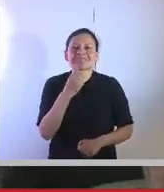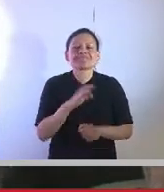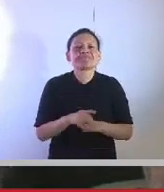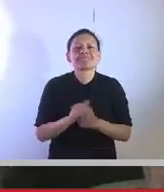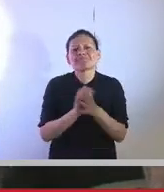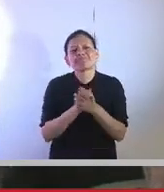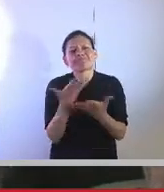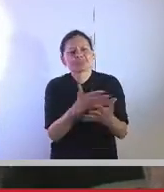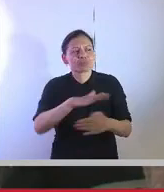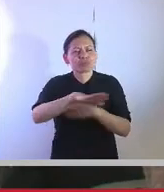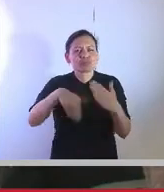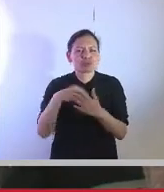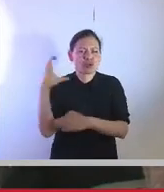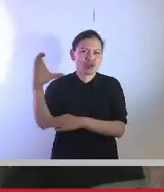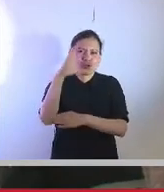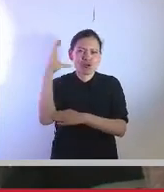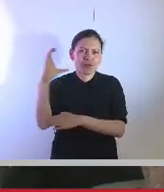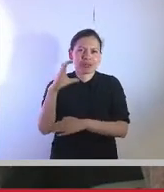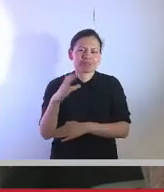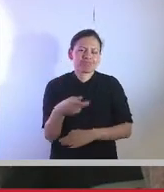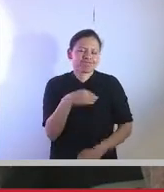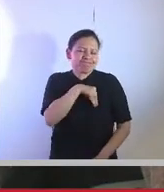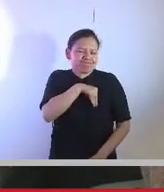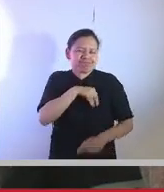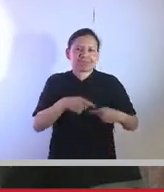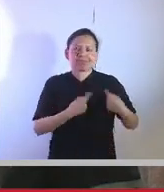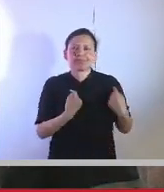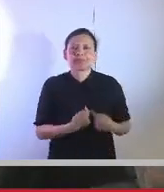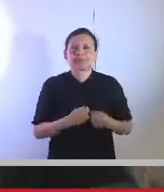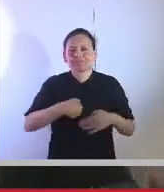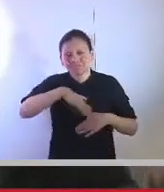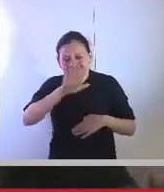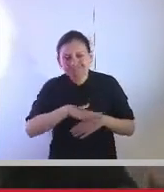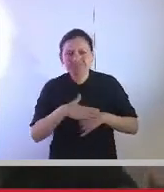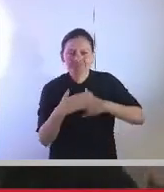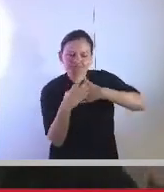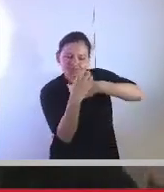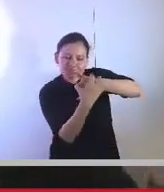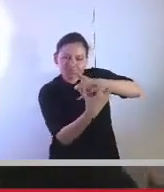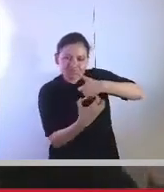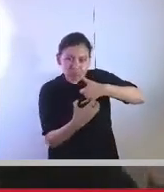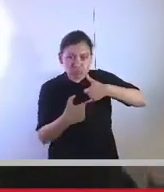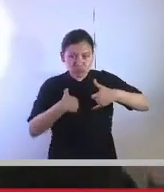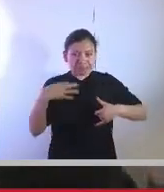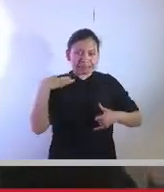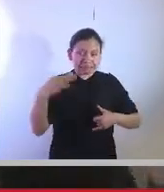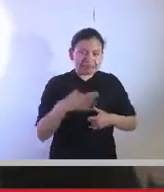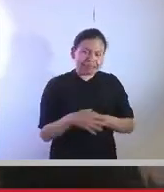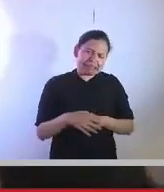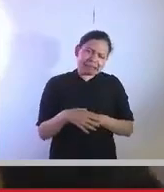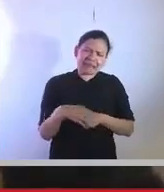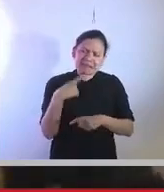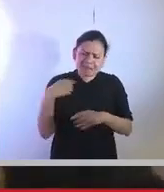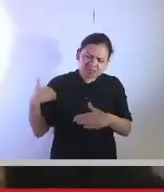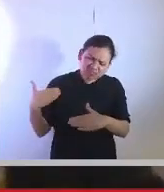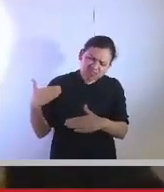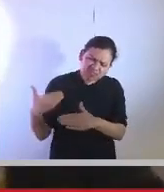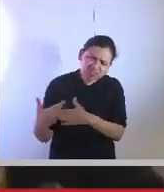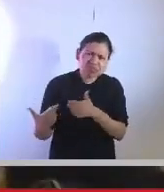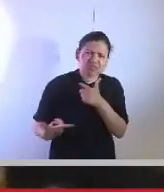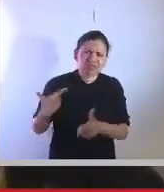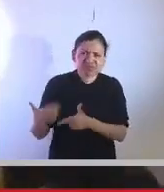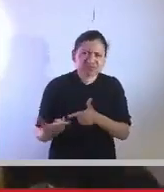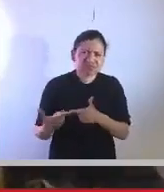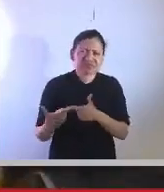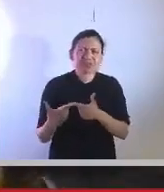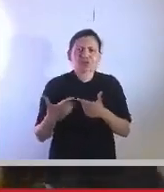Un saludo para todo Colombia, los llevo en mi corazón, pero obviamente vengo también de una región que nos ha costado mucho y tenemos que respaldarnos, y me alegra